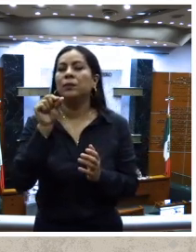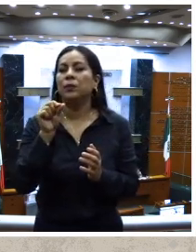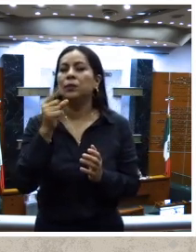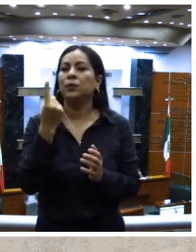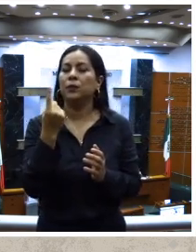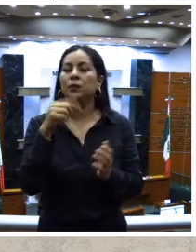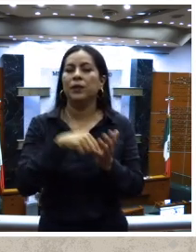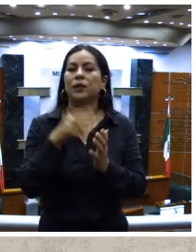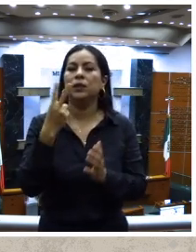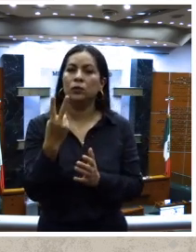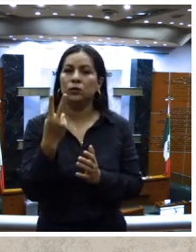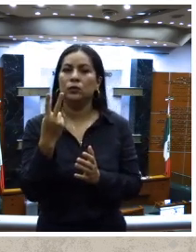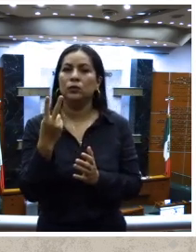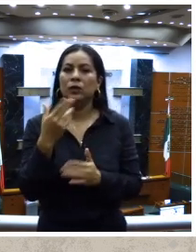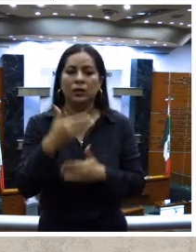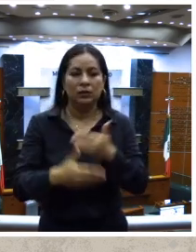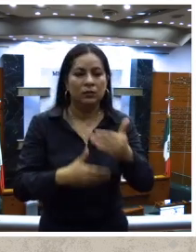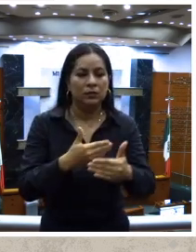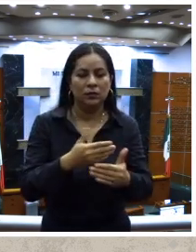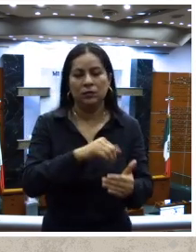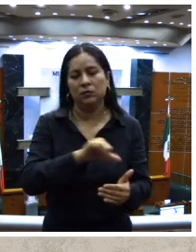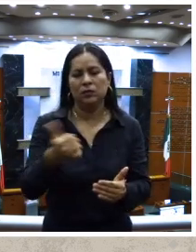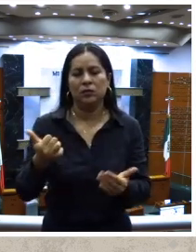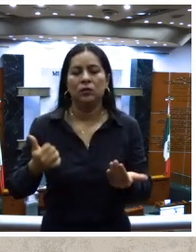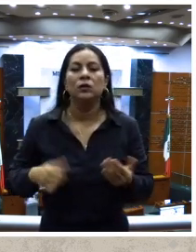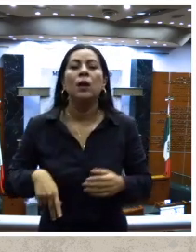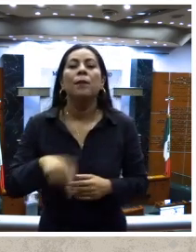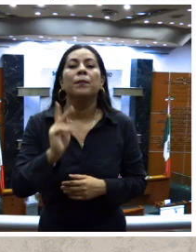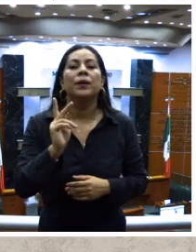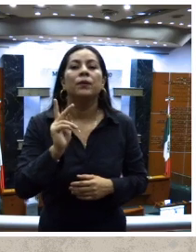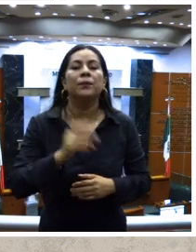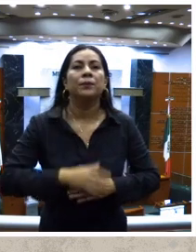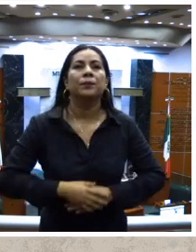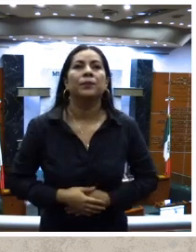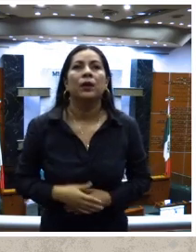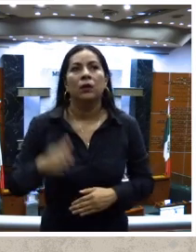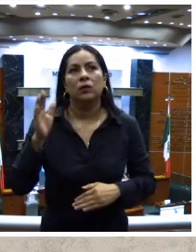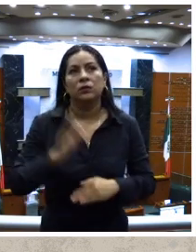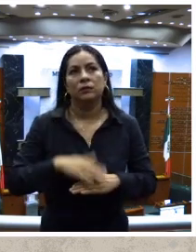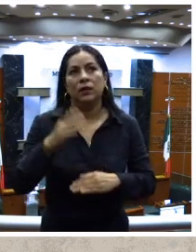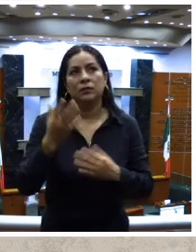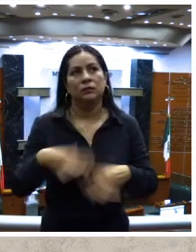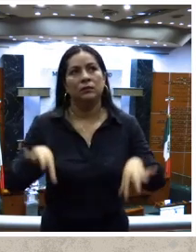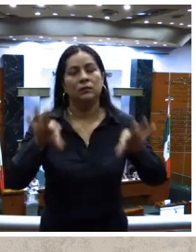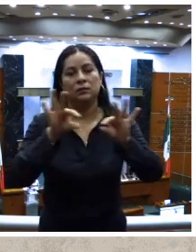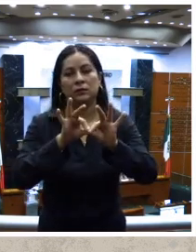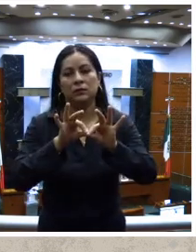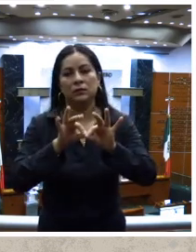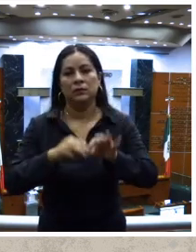2022. Existieron avances en otros rubros, pero los de mayor incidencia